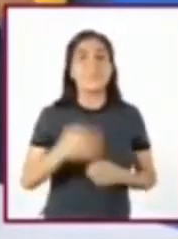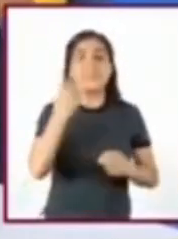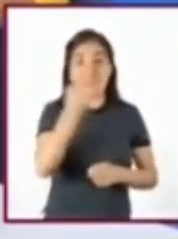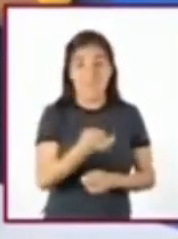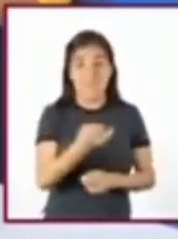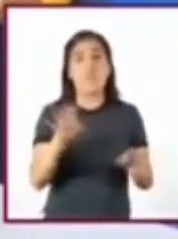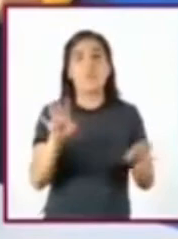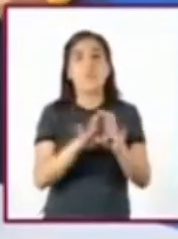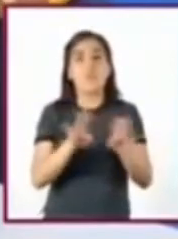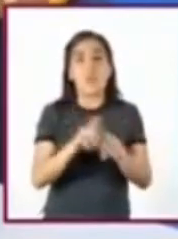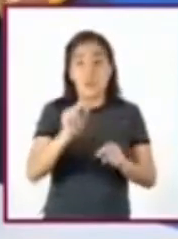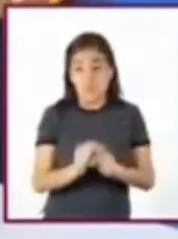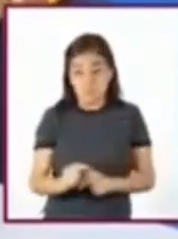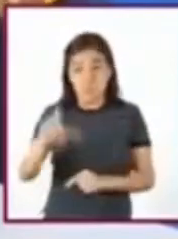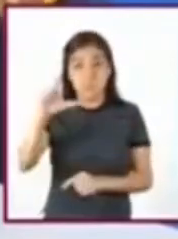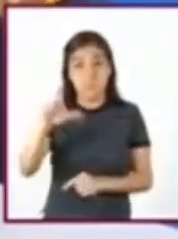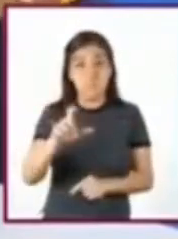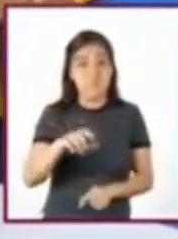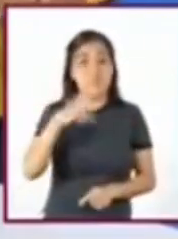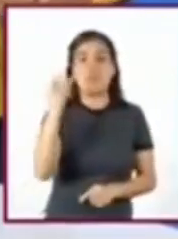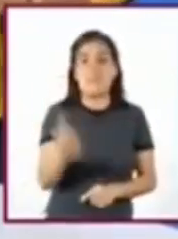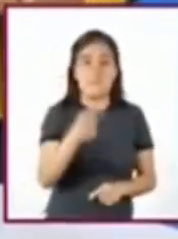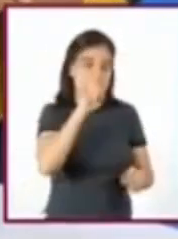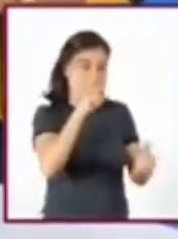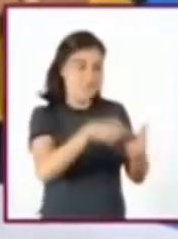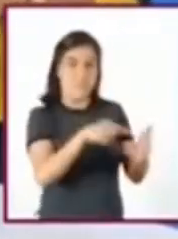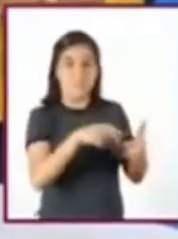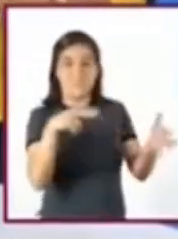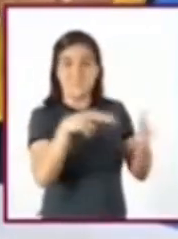Entonces, el voltaje lo va a recibir de aquí.